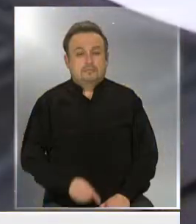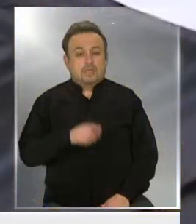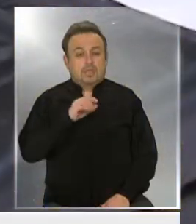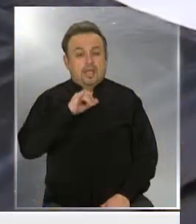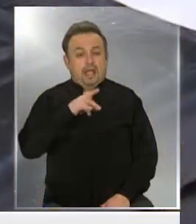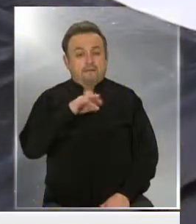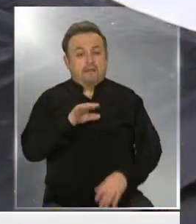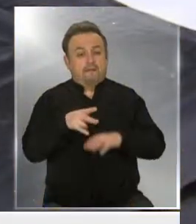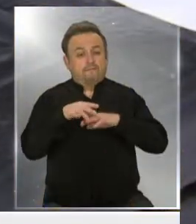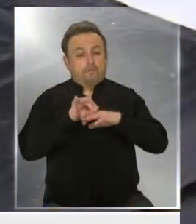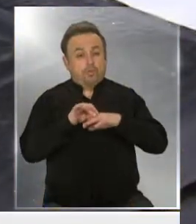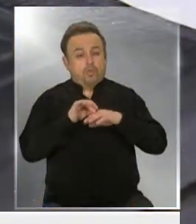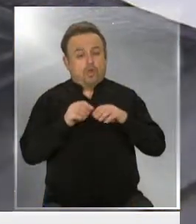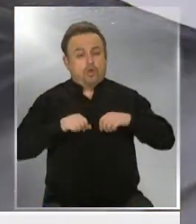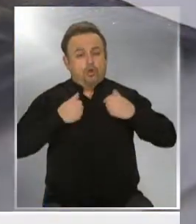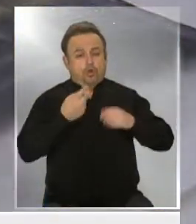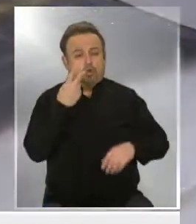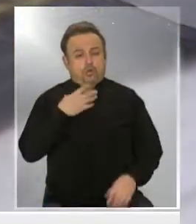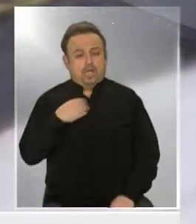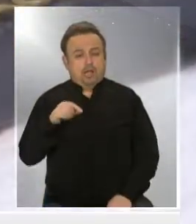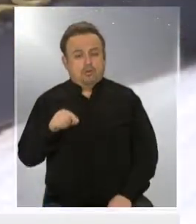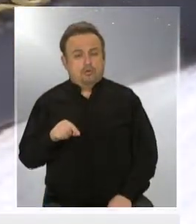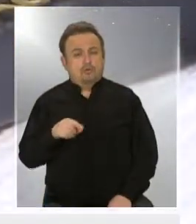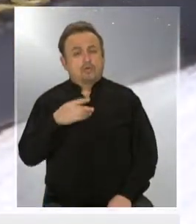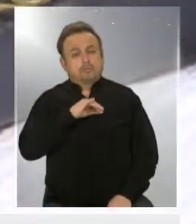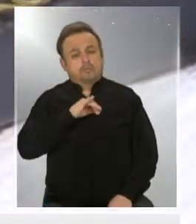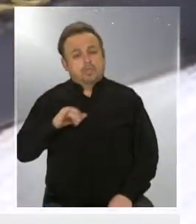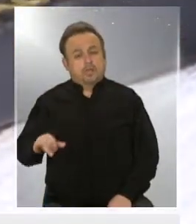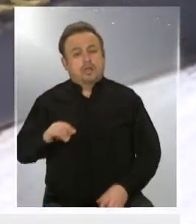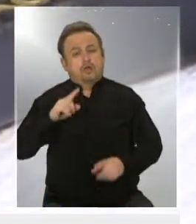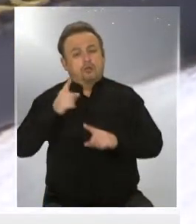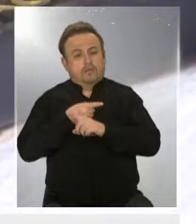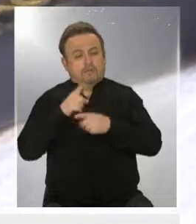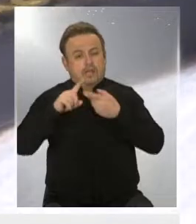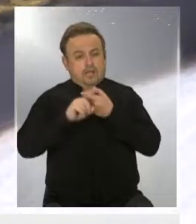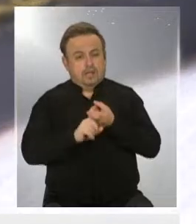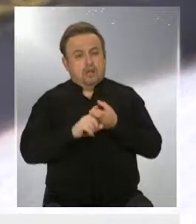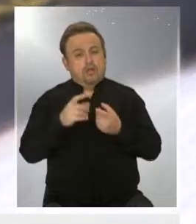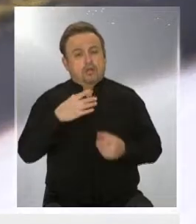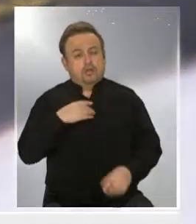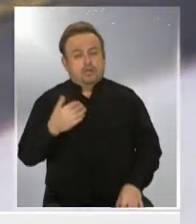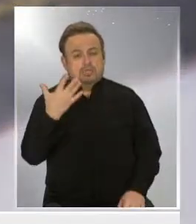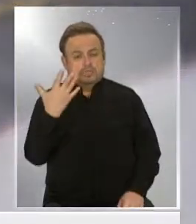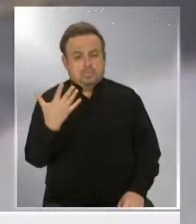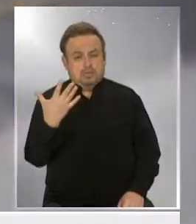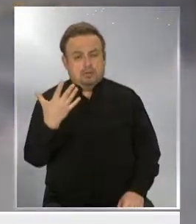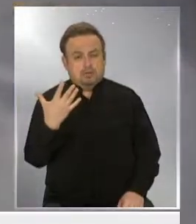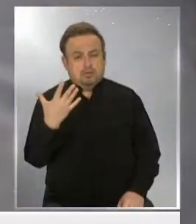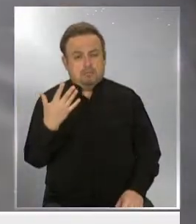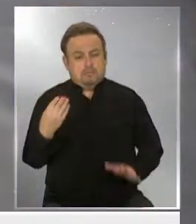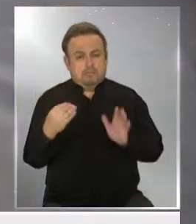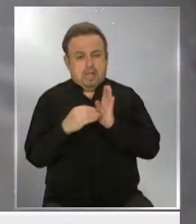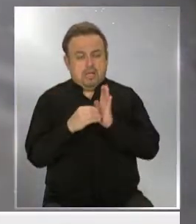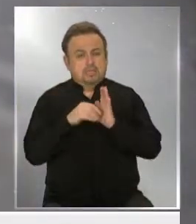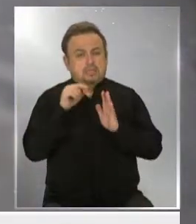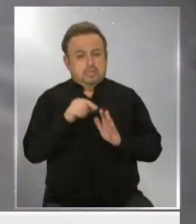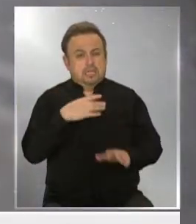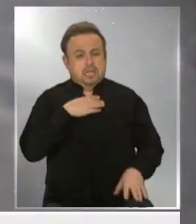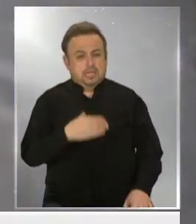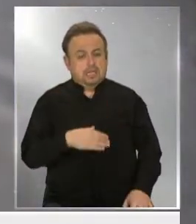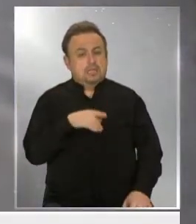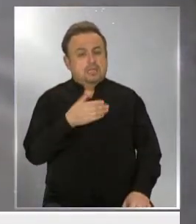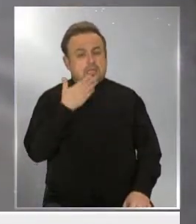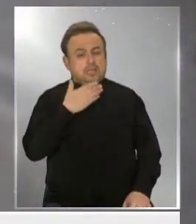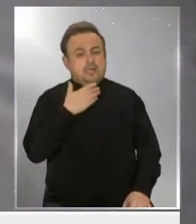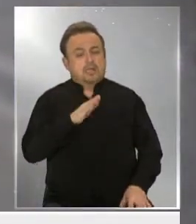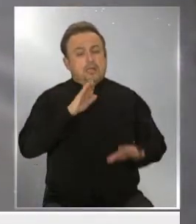Javiera quedó viuda muy joven con dos hijos a cuesta. Más tarde se volvió a casar y tuvo otros 5 hijos. Hijos a los que